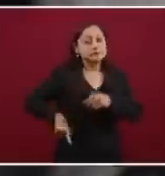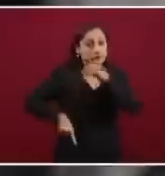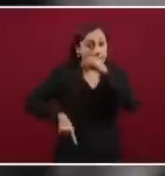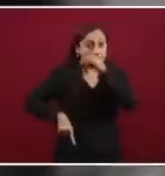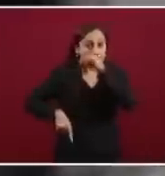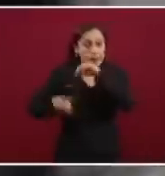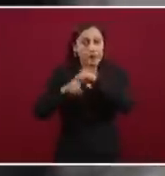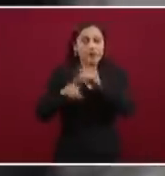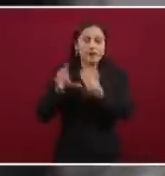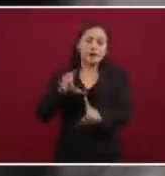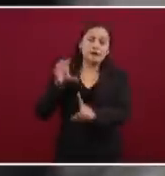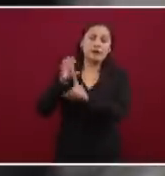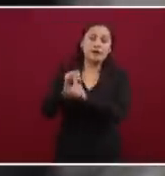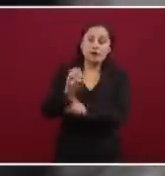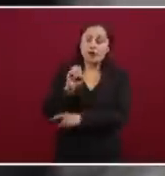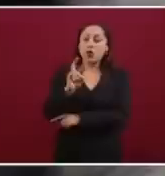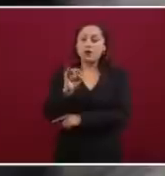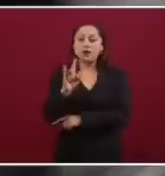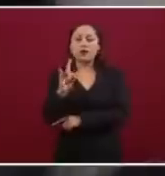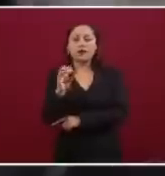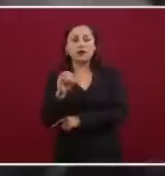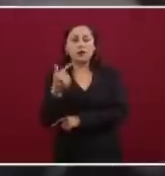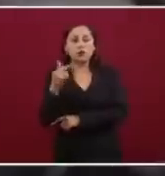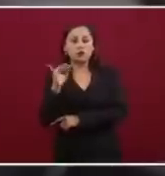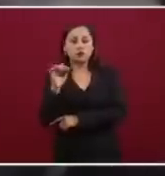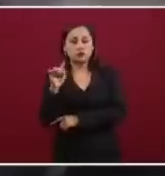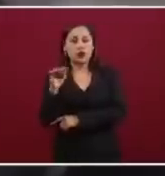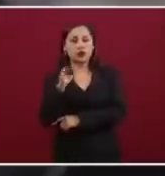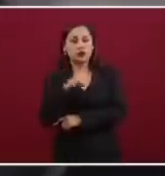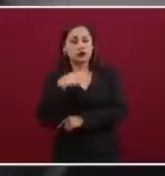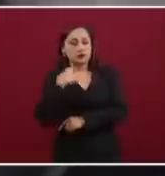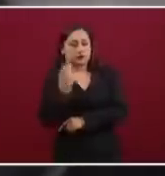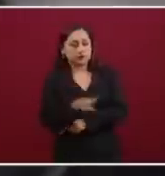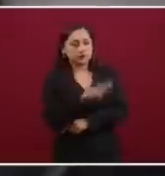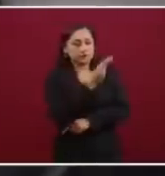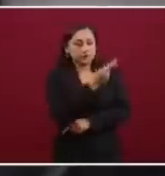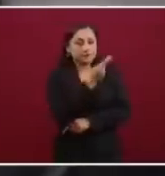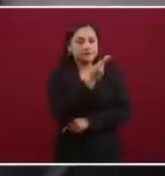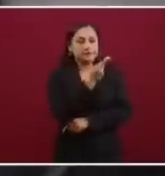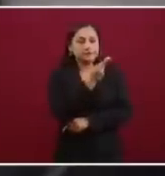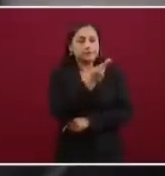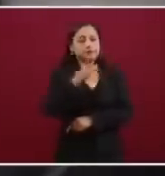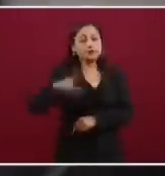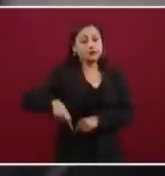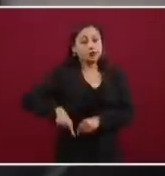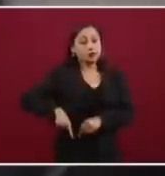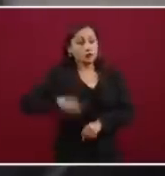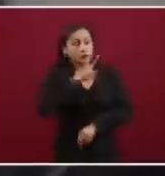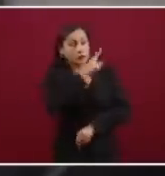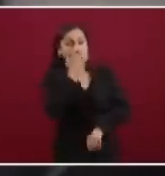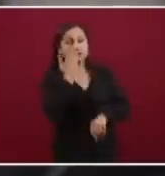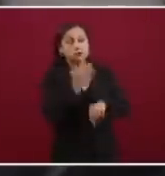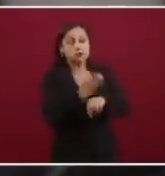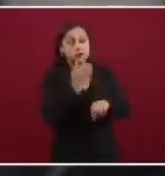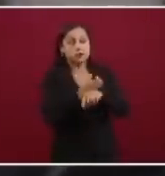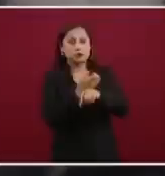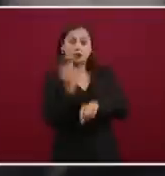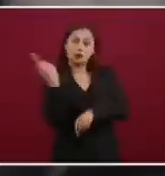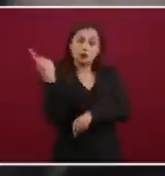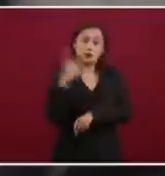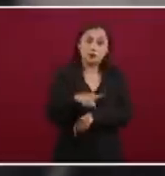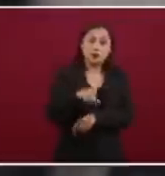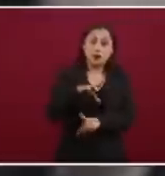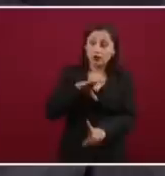capturar a Ovidio Guzmán López. En este contexto, preguntarle si el gobierno de Estados Unidos ha solicitado más aprehensiones de miembros